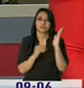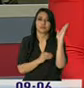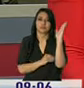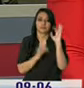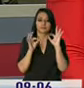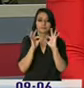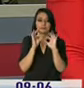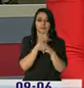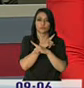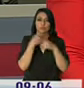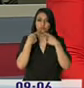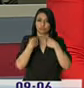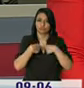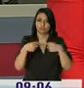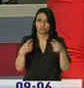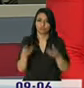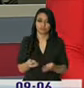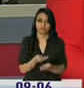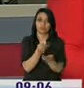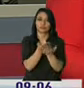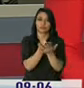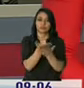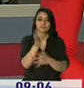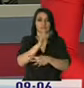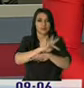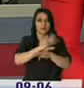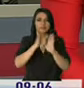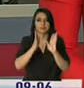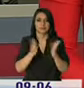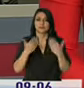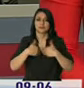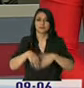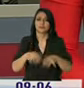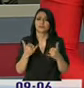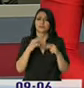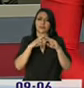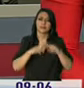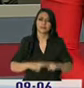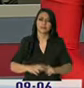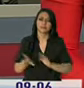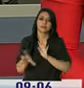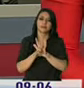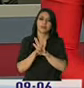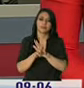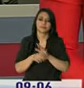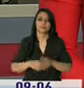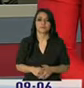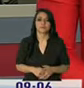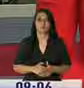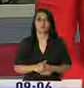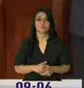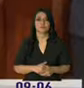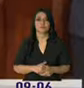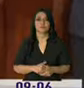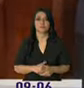está en manos de los legisladores. A continuación, revisemos los alcances de esta polémica iniciativa.